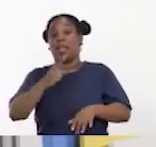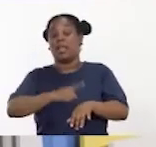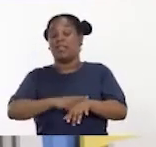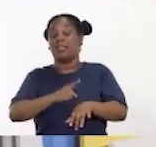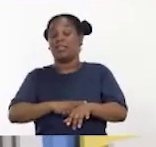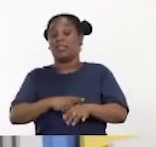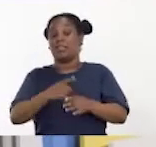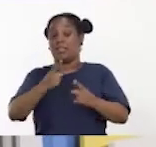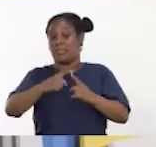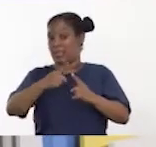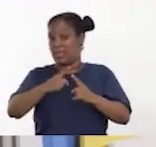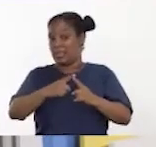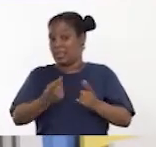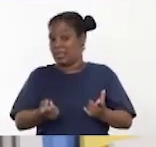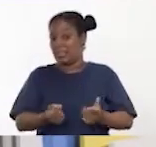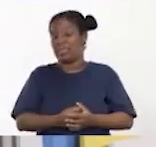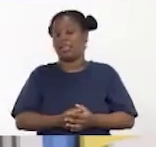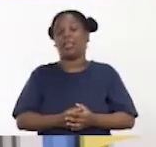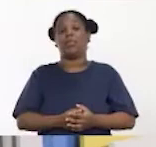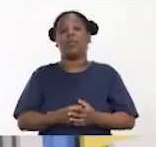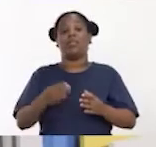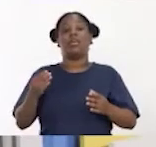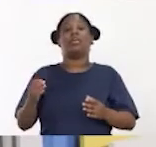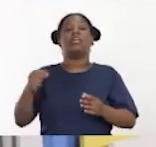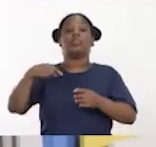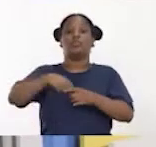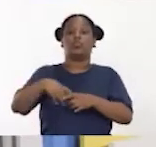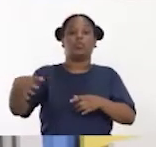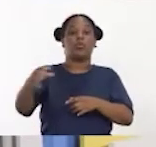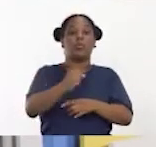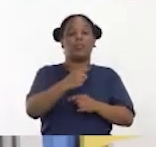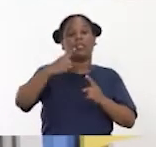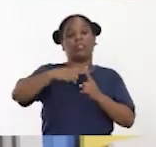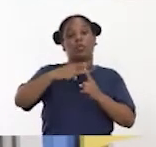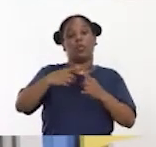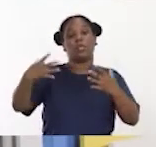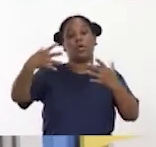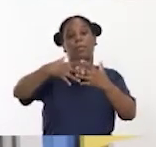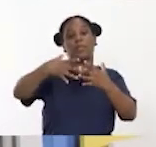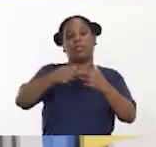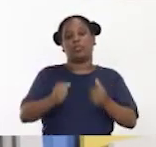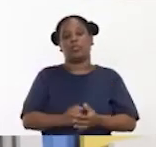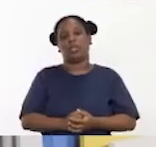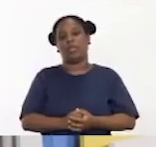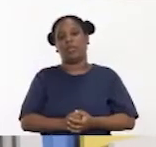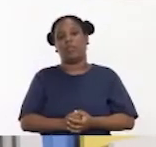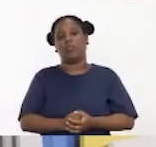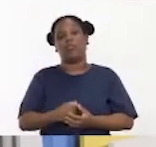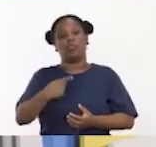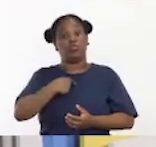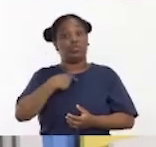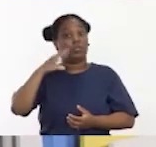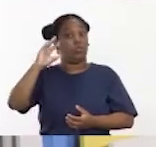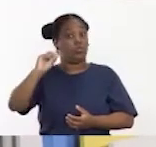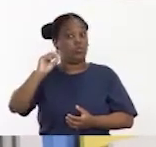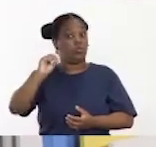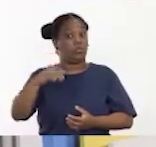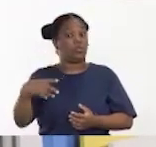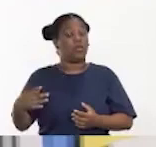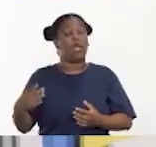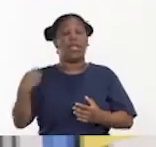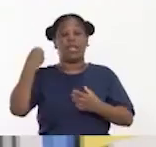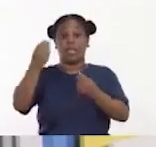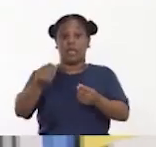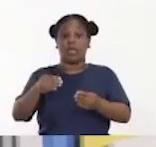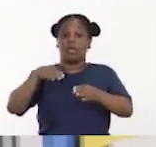de la inducción completa y la teoría combinatoria. Yo también les sugiero que ustedes